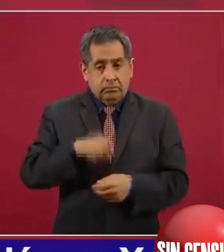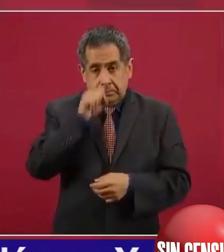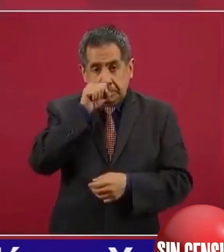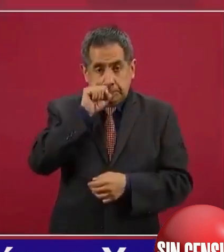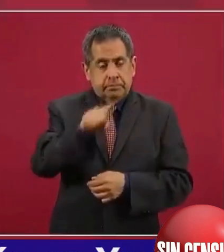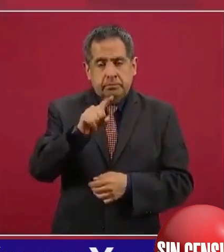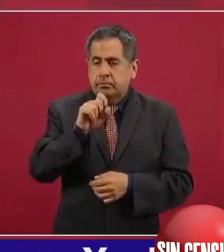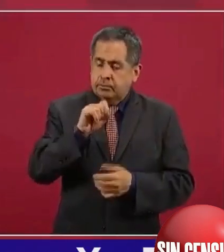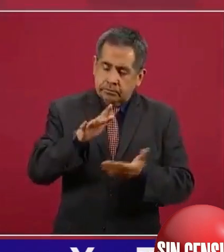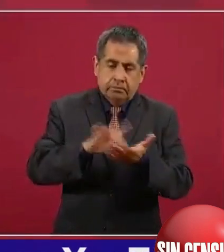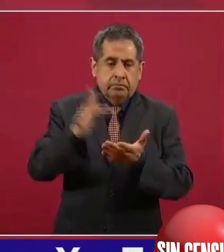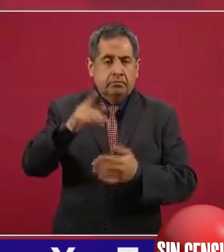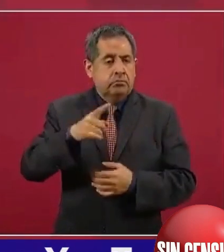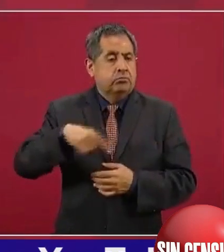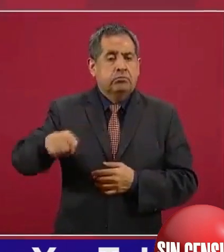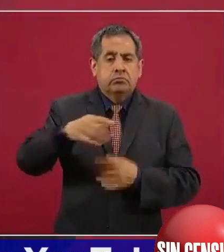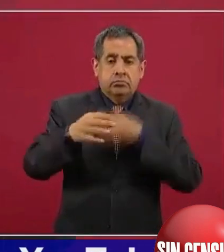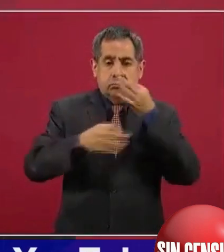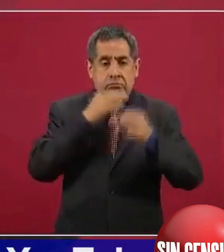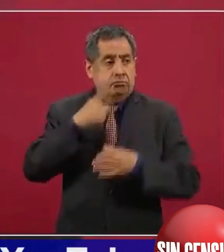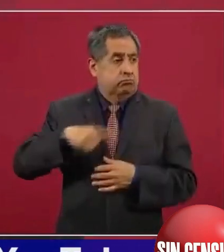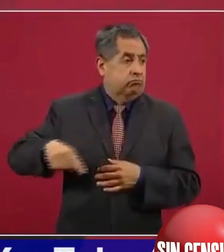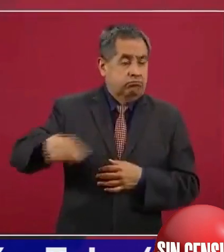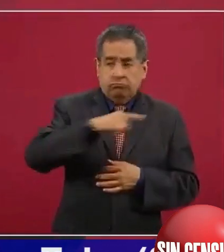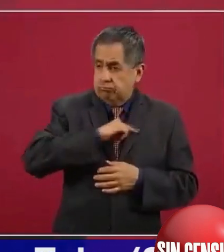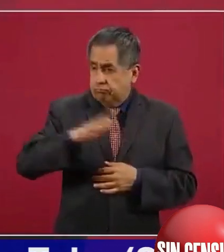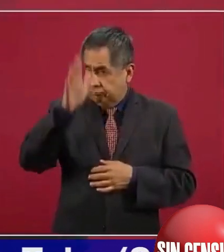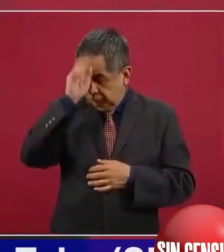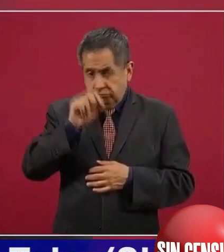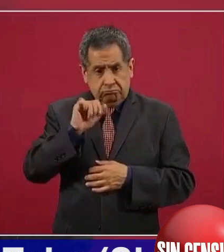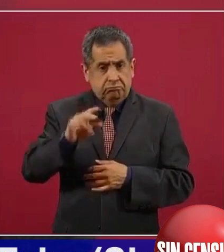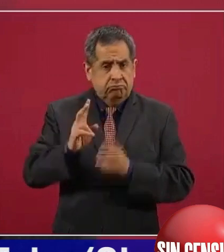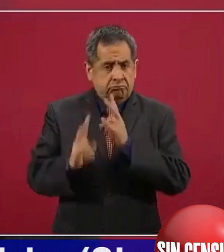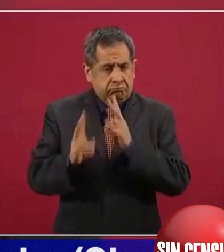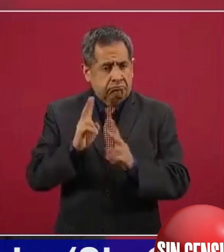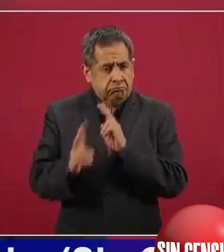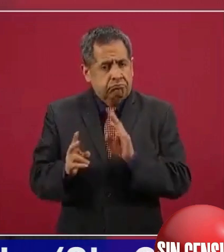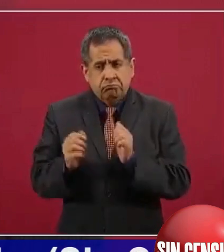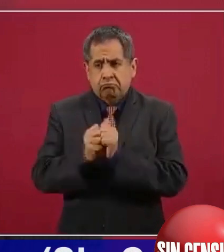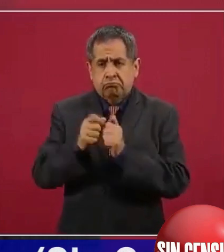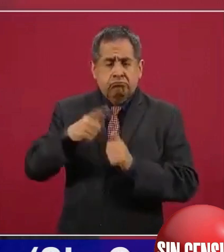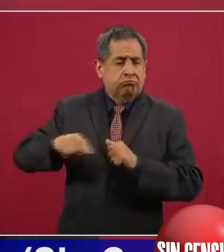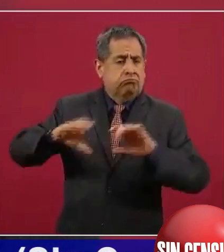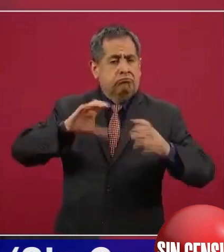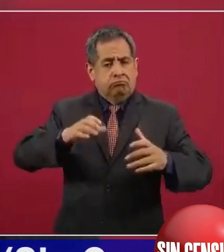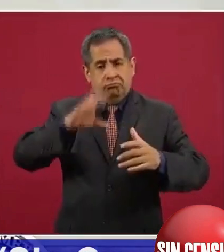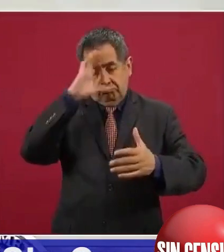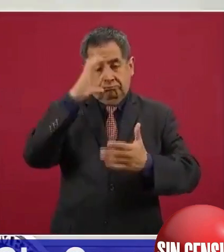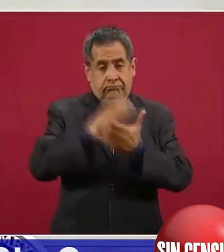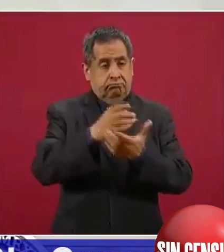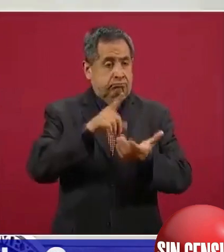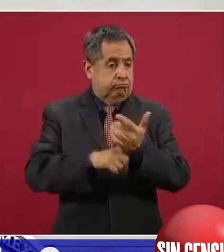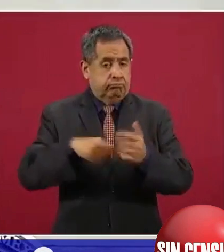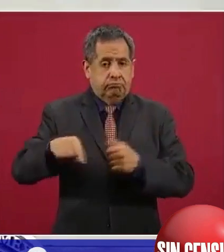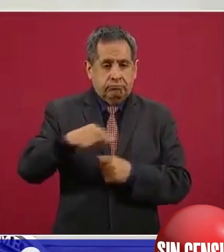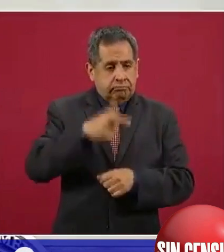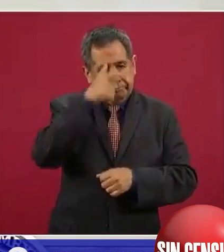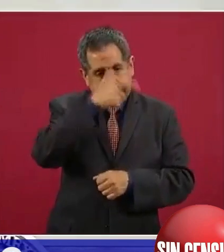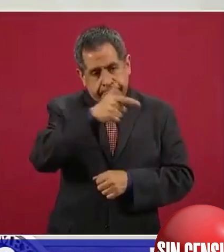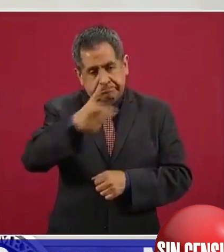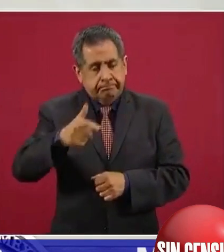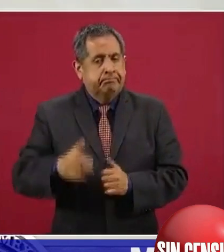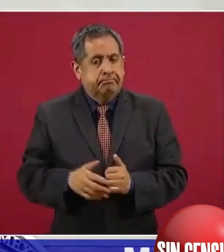lo agradecemos, se hizo por consenso. Platicando muy tempranamente con la Conferencia del Episcopado Mexicano, identificamos en